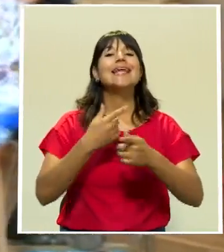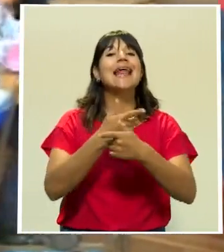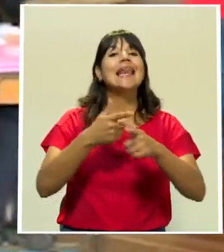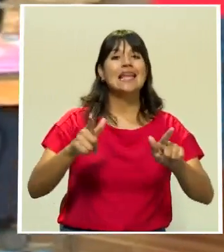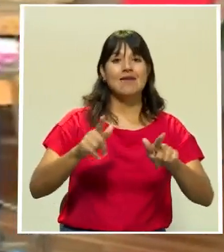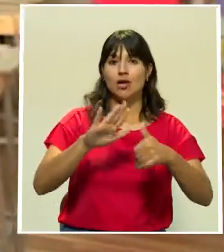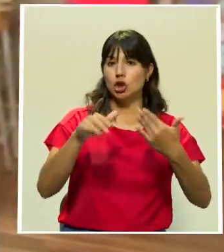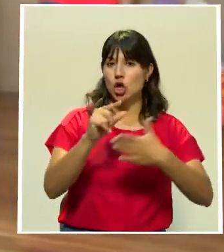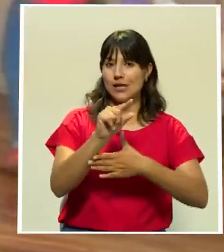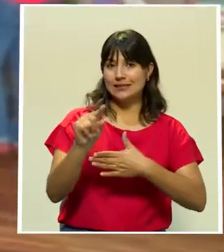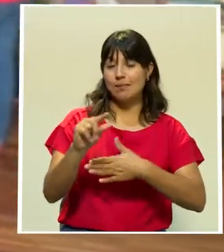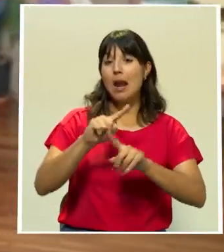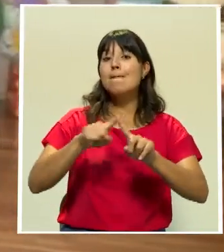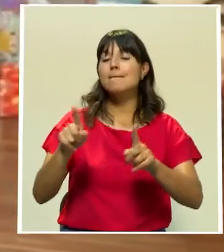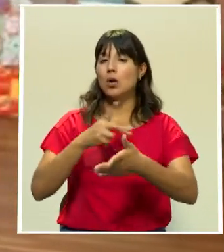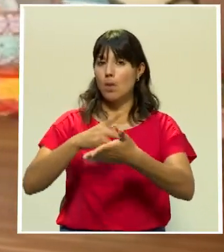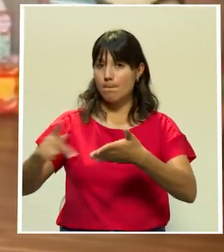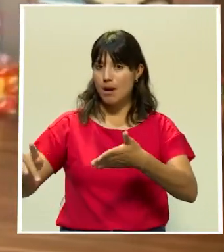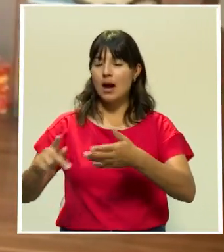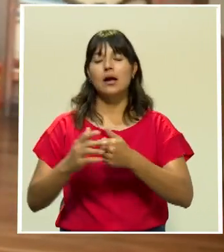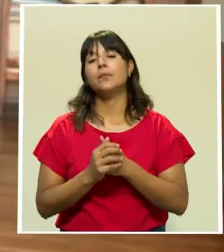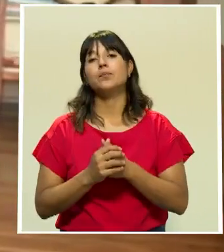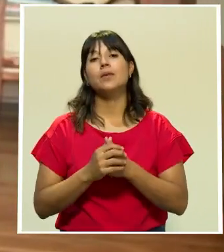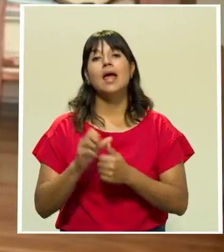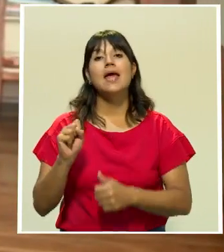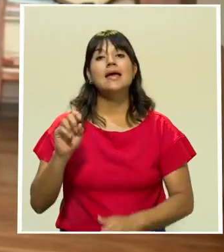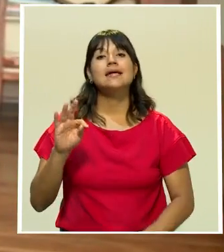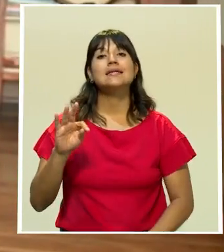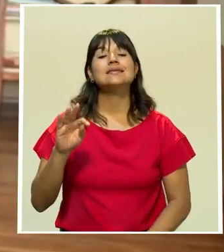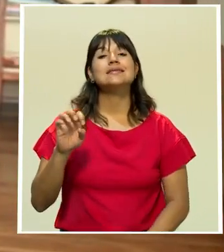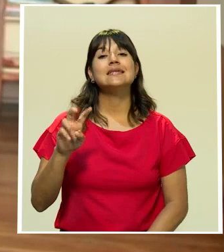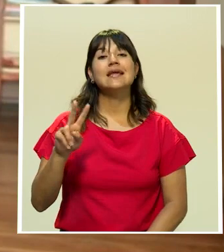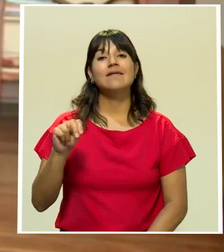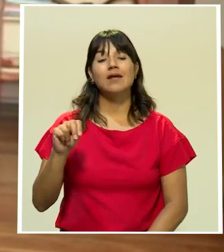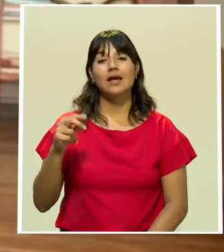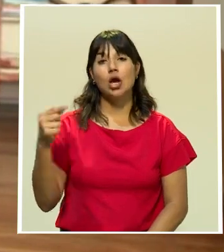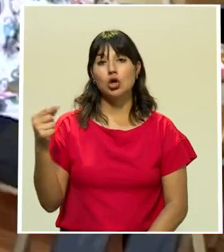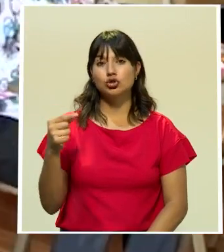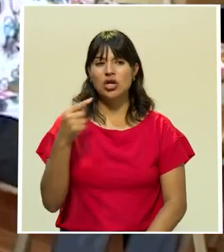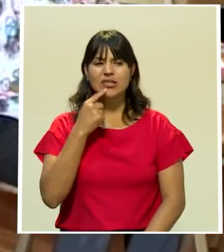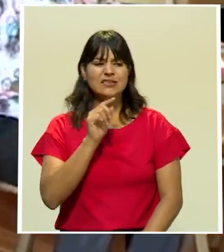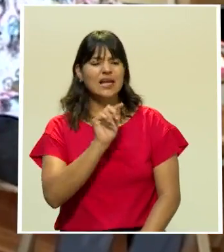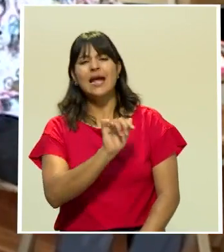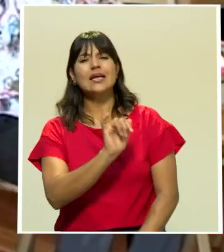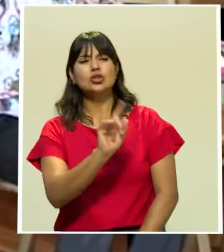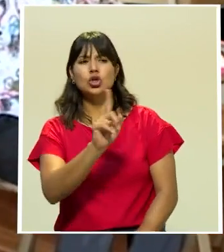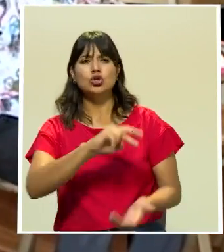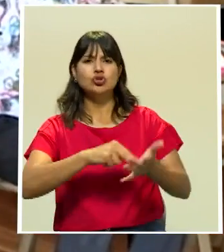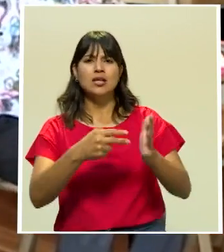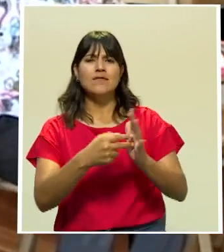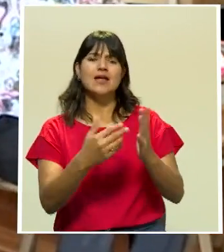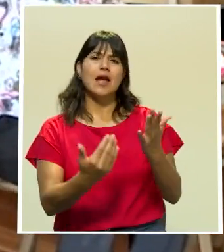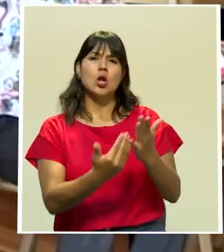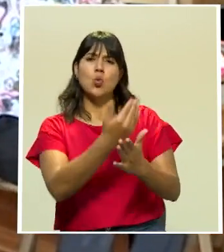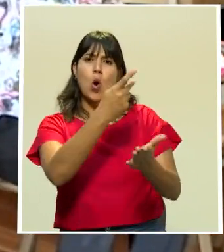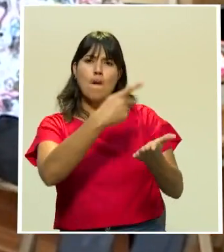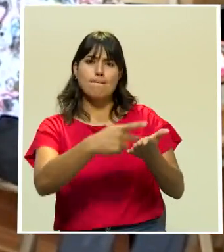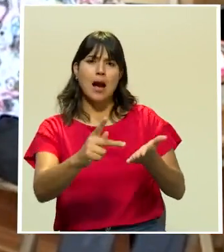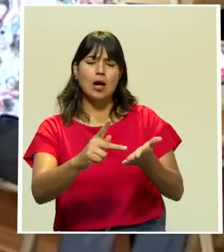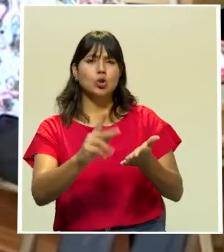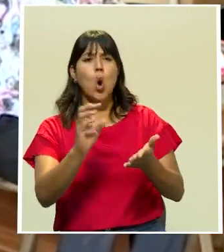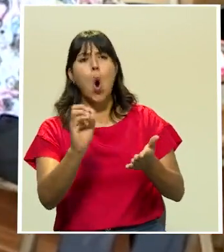cuestionamientos, el viceministro de Educación Pública, Steven González, señaló que la convención no genera nuevos incentivos o gastos para el